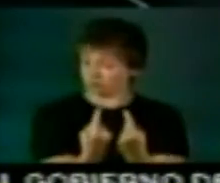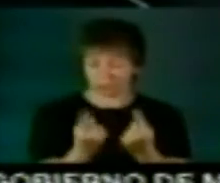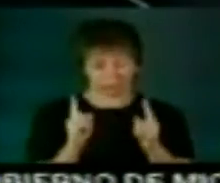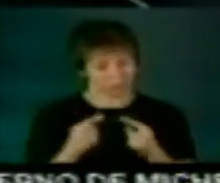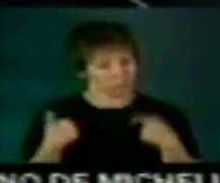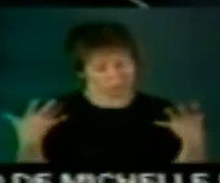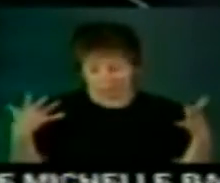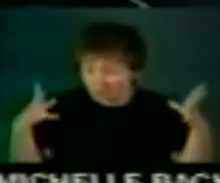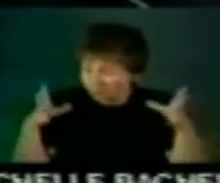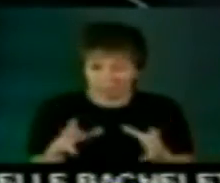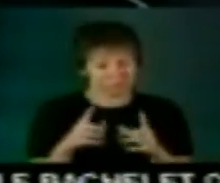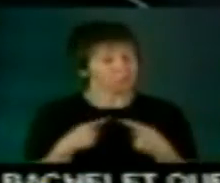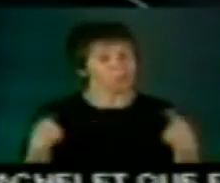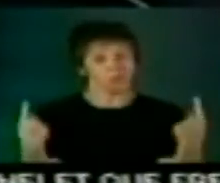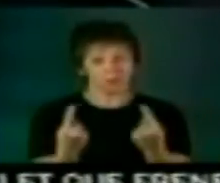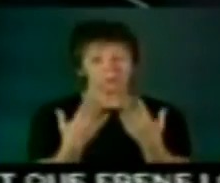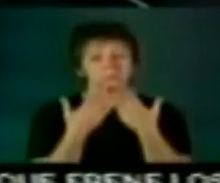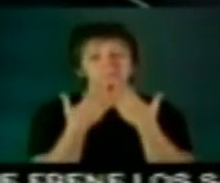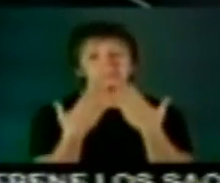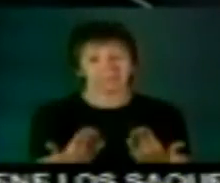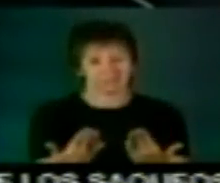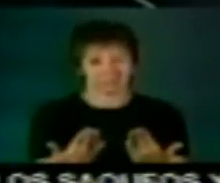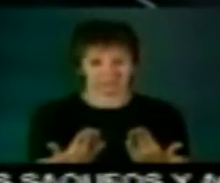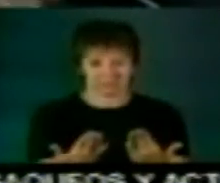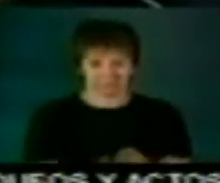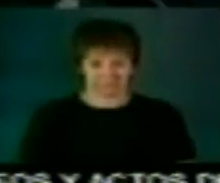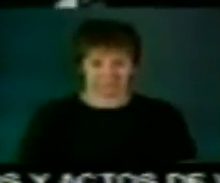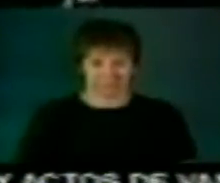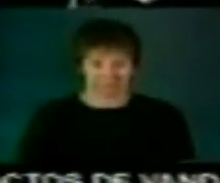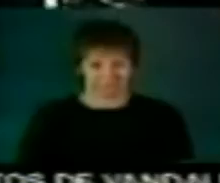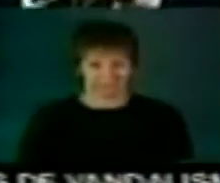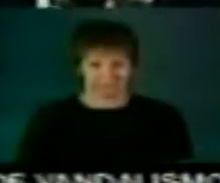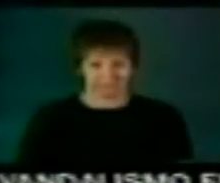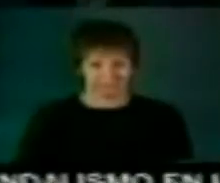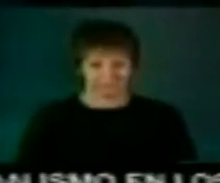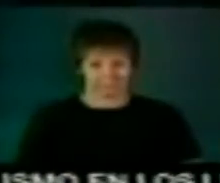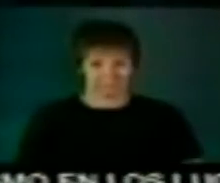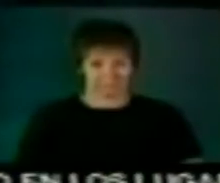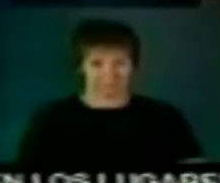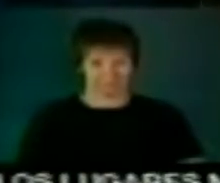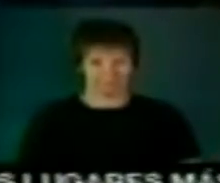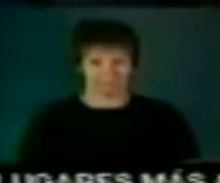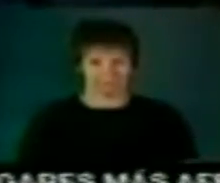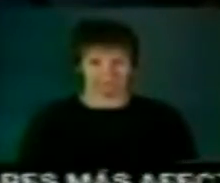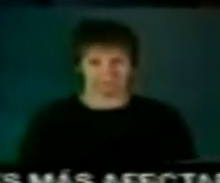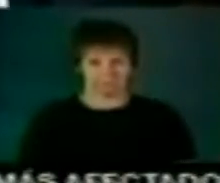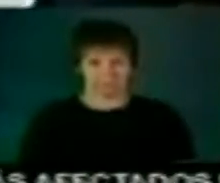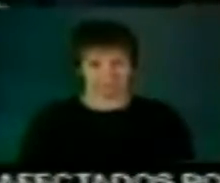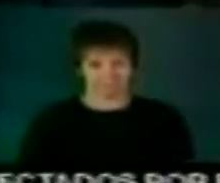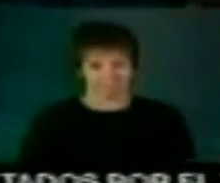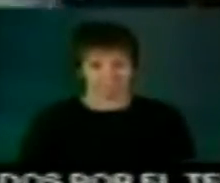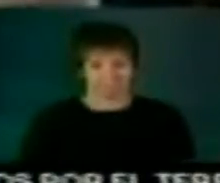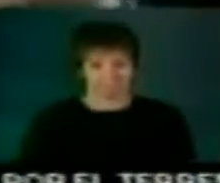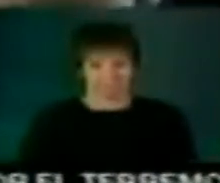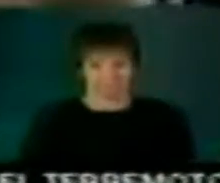absolutamente con todos. Muchas gracias, muchas gracias. Desde el Salón de los Pasos